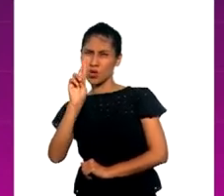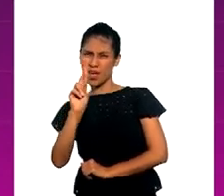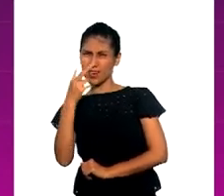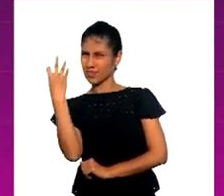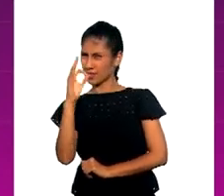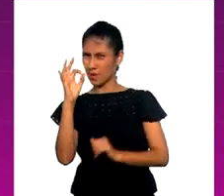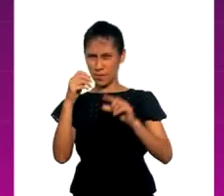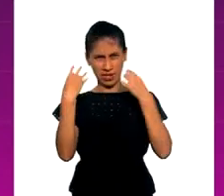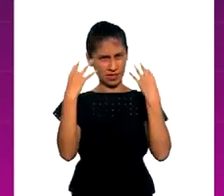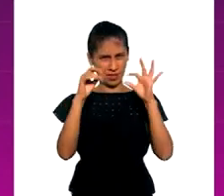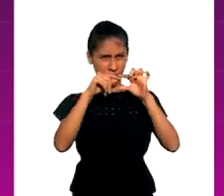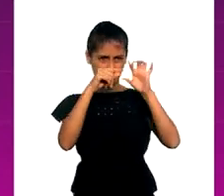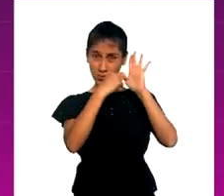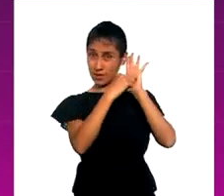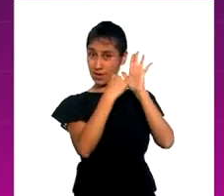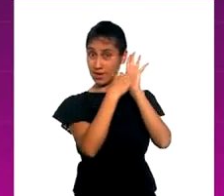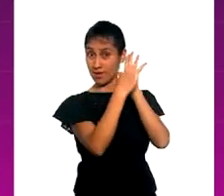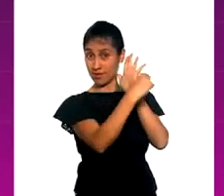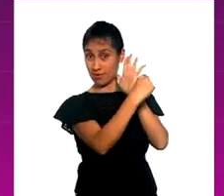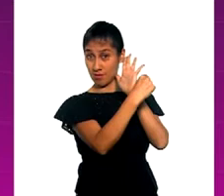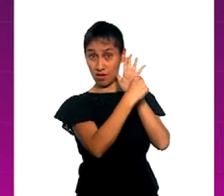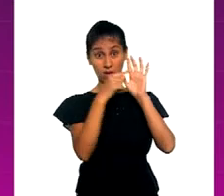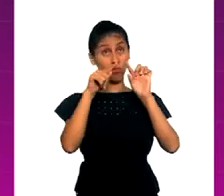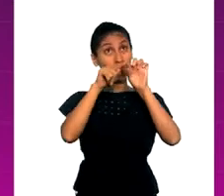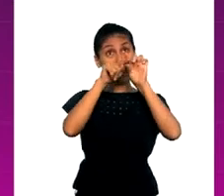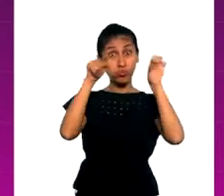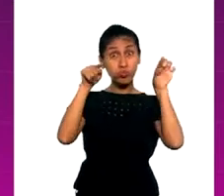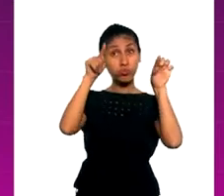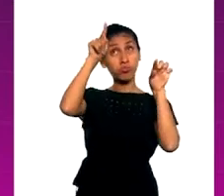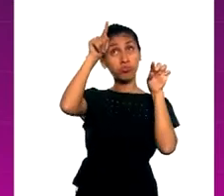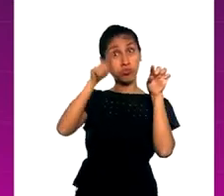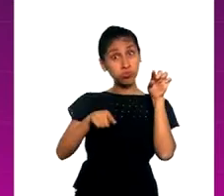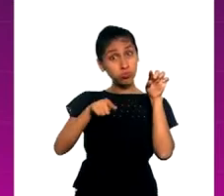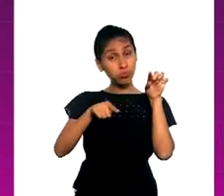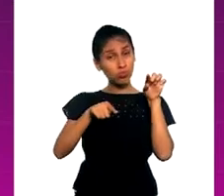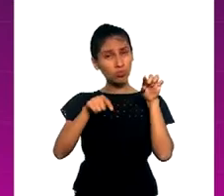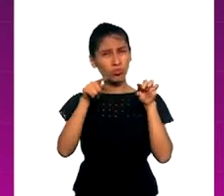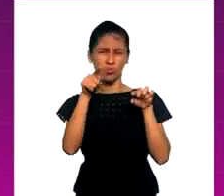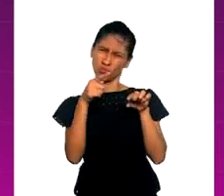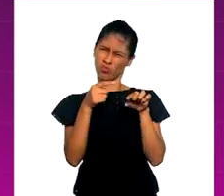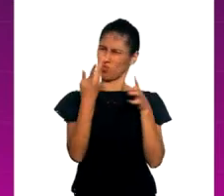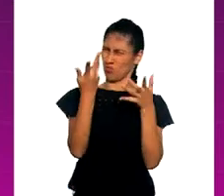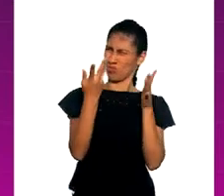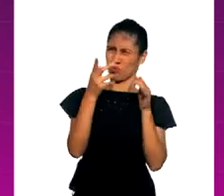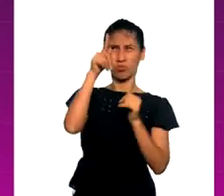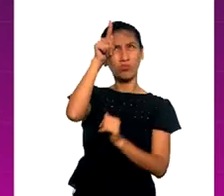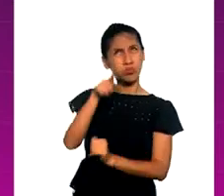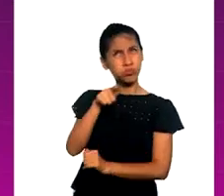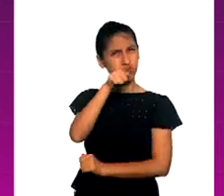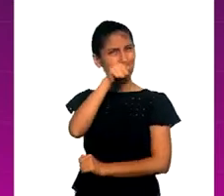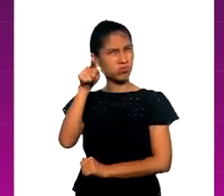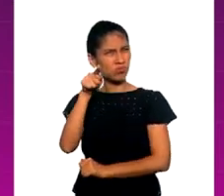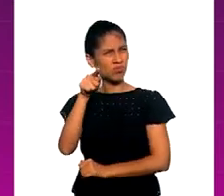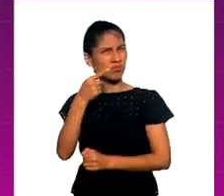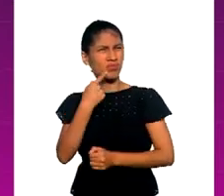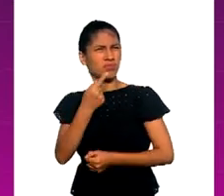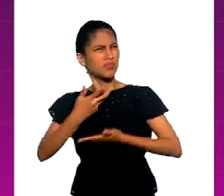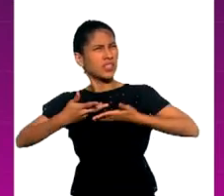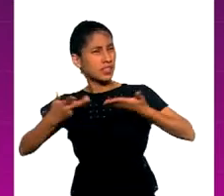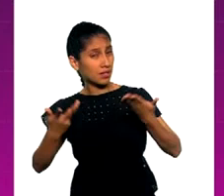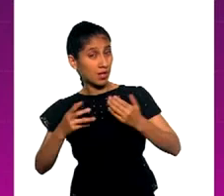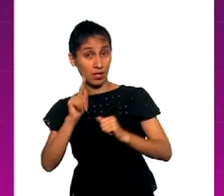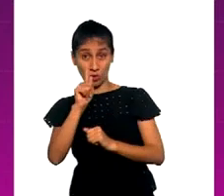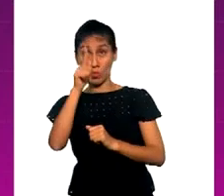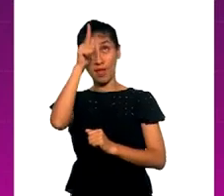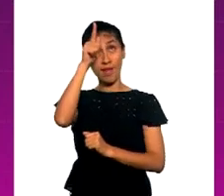haber una línea echada y otra parada a qué te refieres valentín te refieres a que una